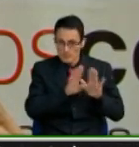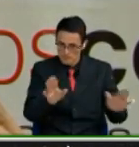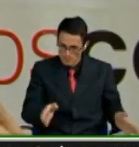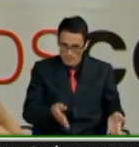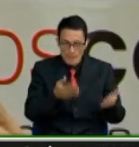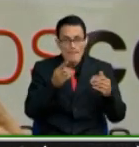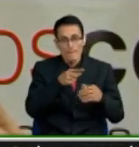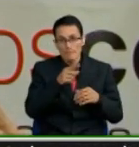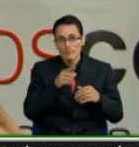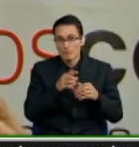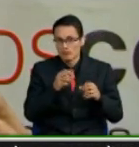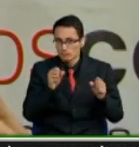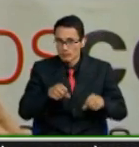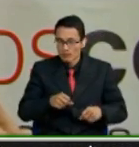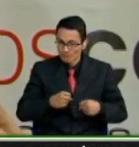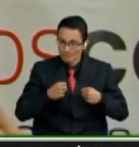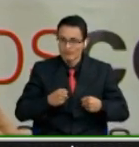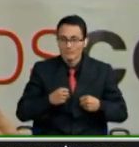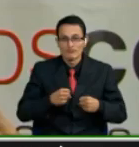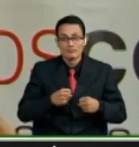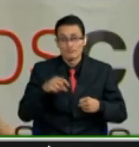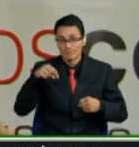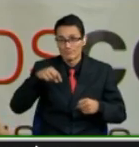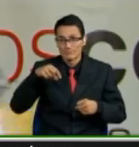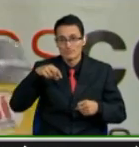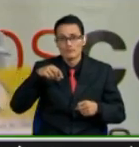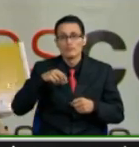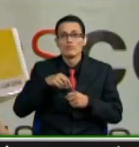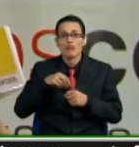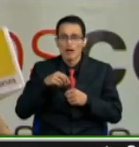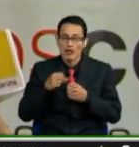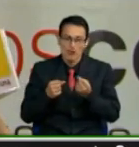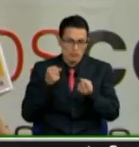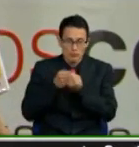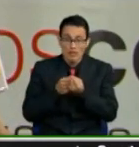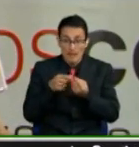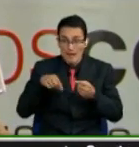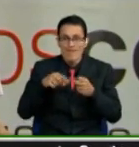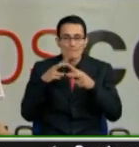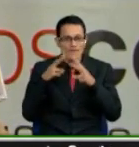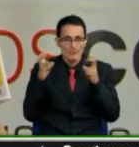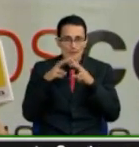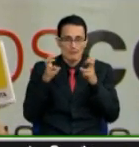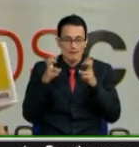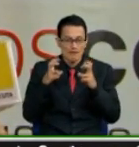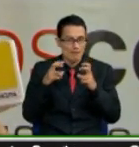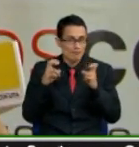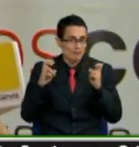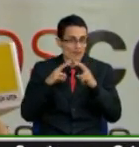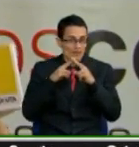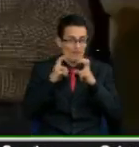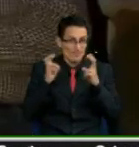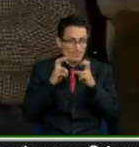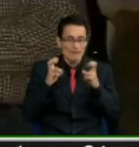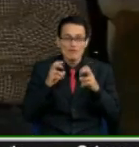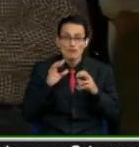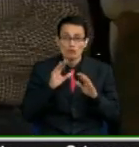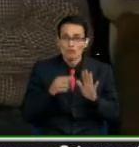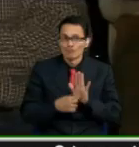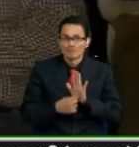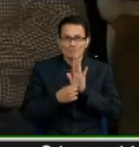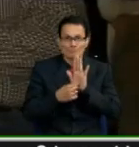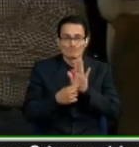través de Provincal pues vamos a hacer el lanzamiento correspondiente de esta feria, que va a ayudarnos a mover a que